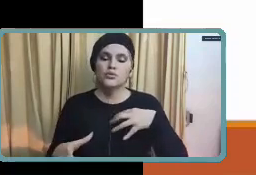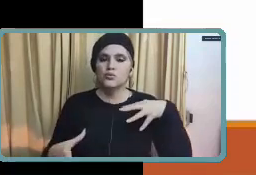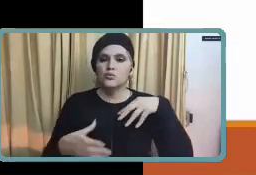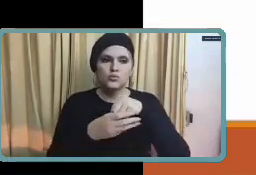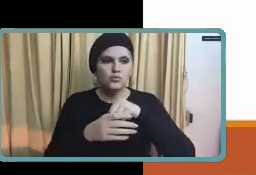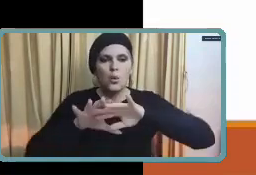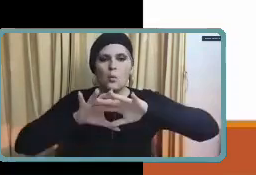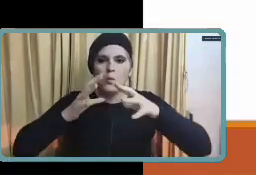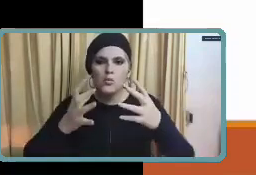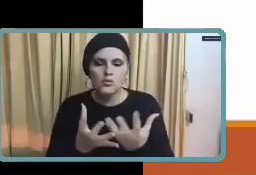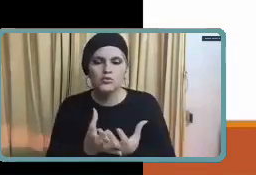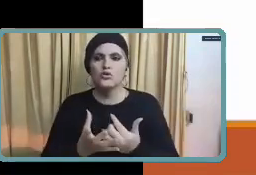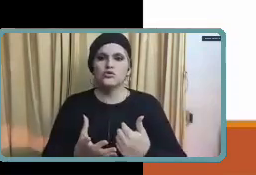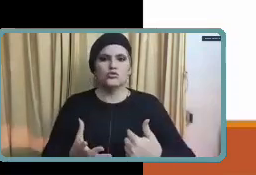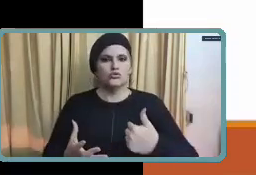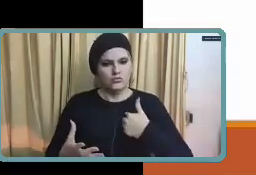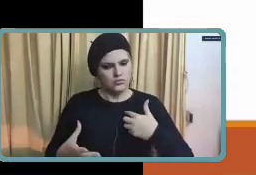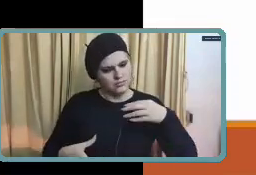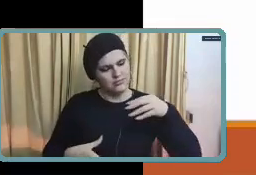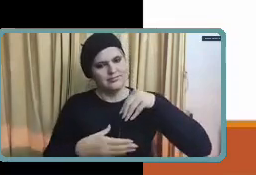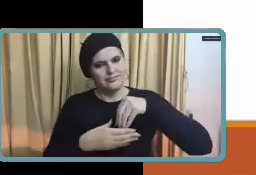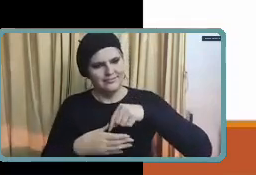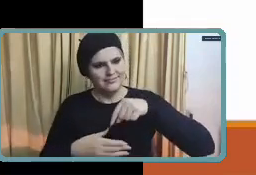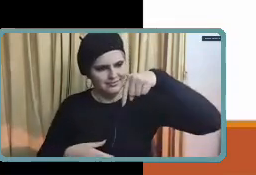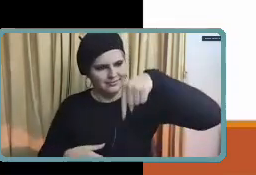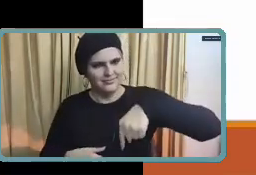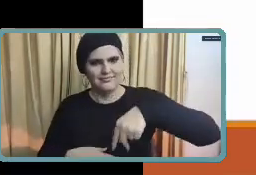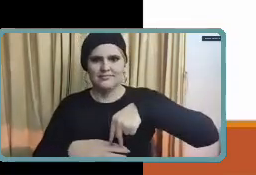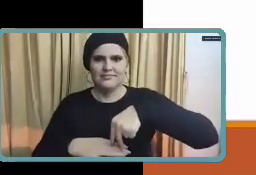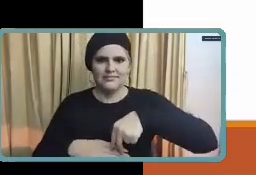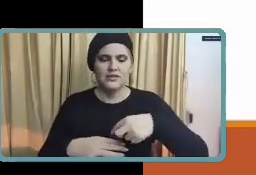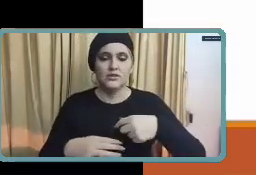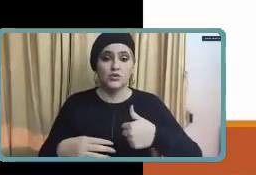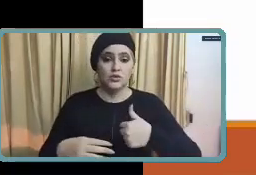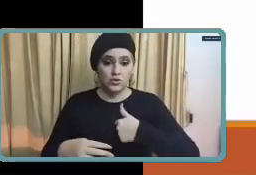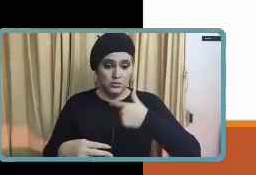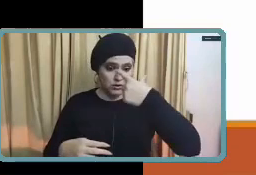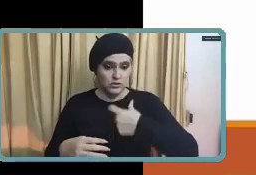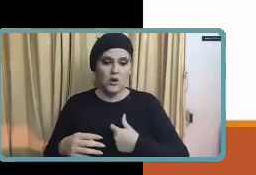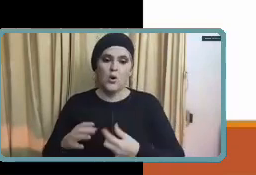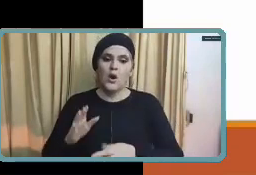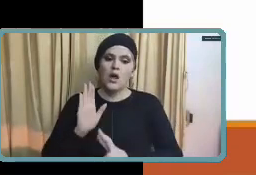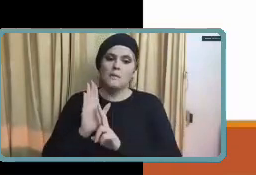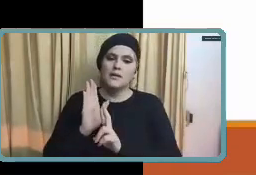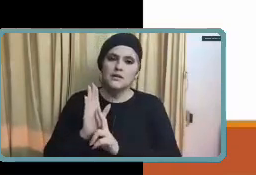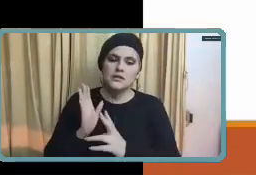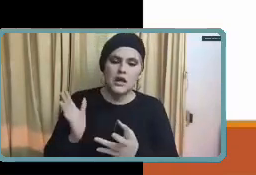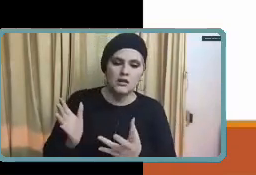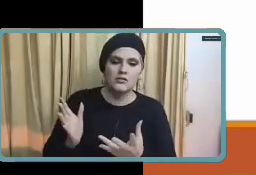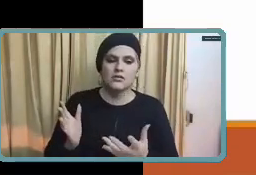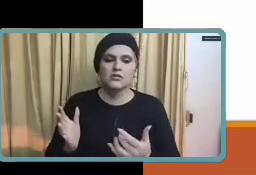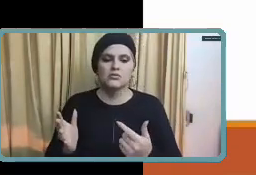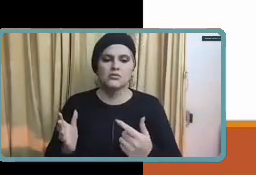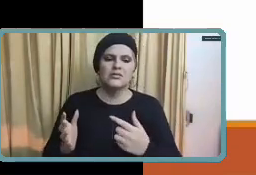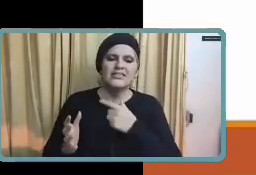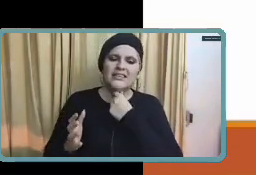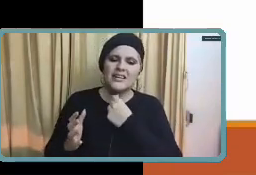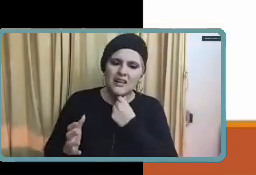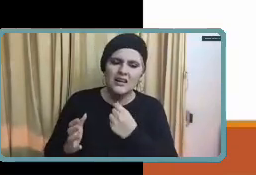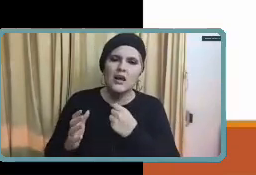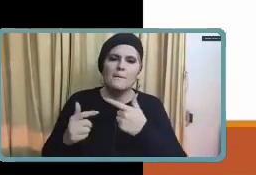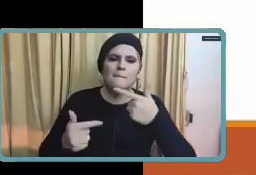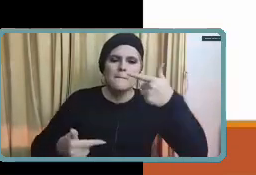jugar. Nosotras, nosotros y mis representantes legales queremos estar implicadas en la elaboración de las políticas,